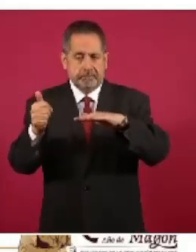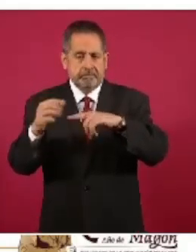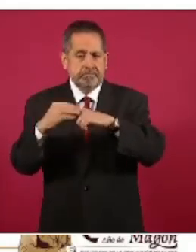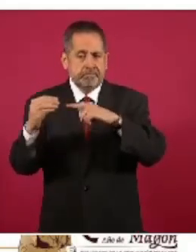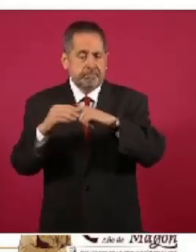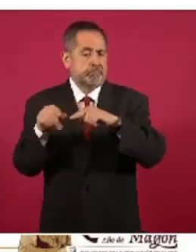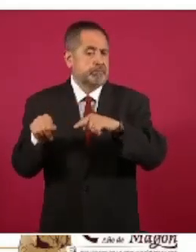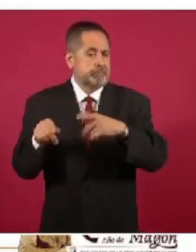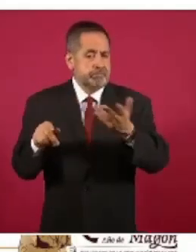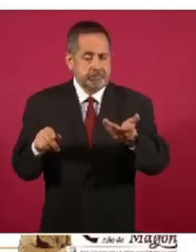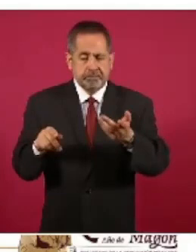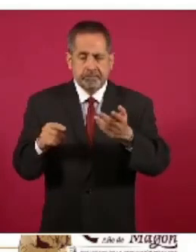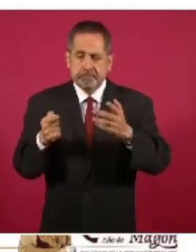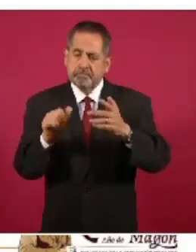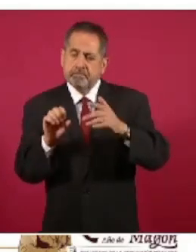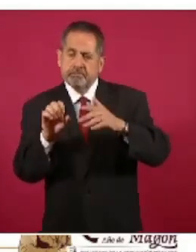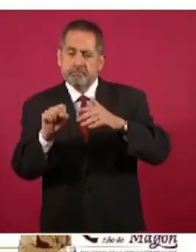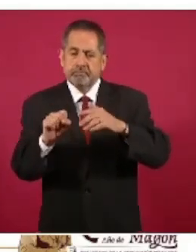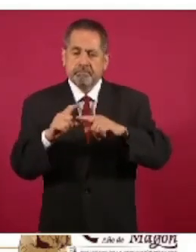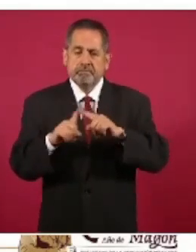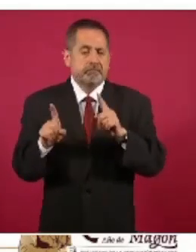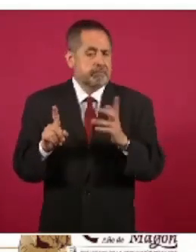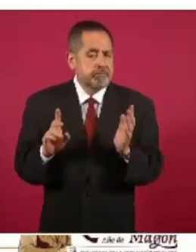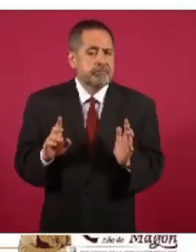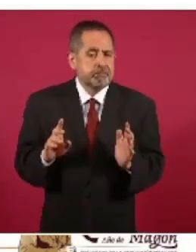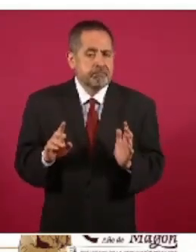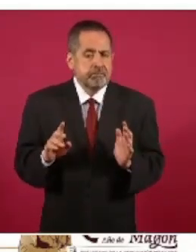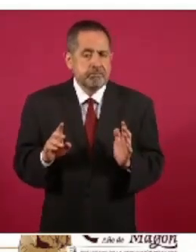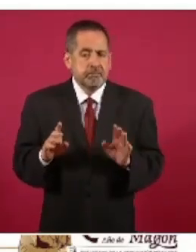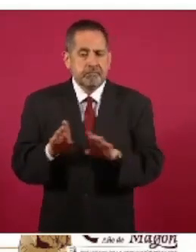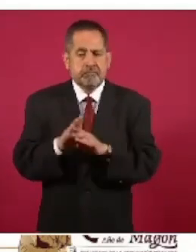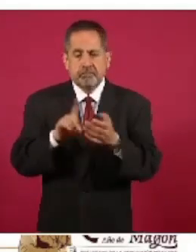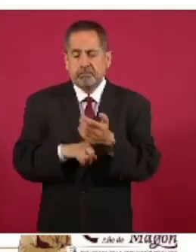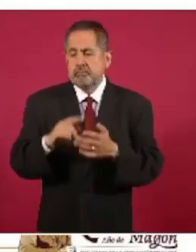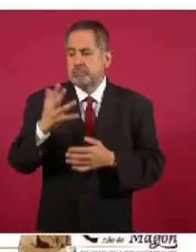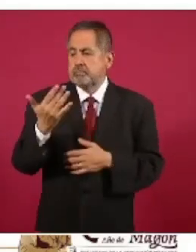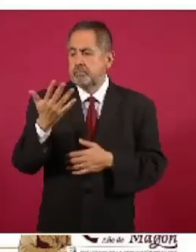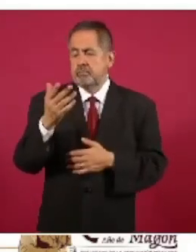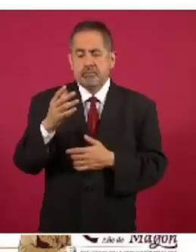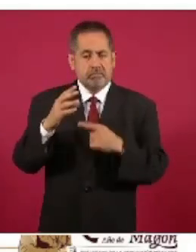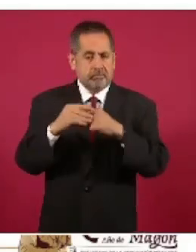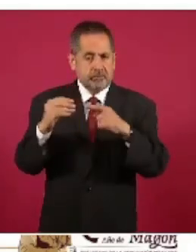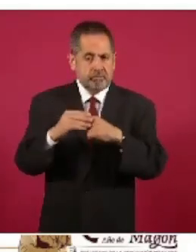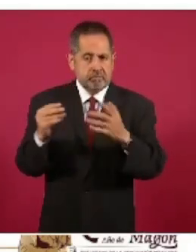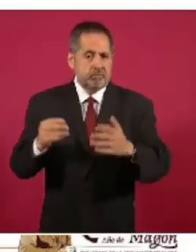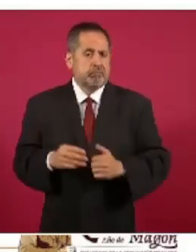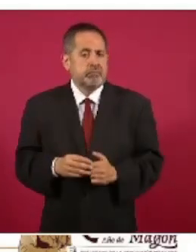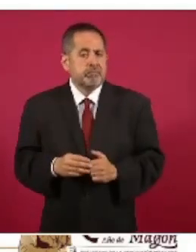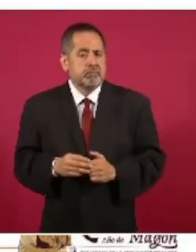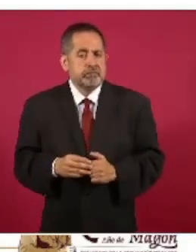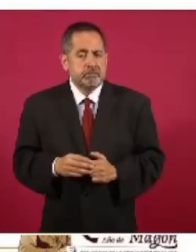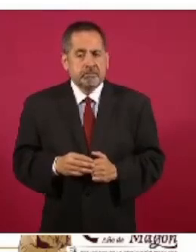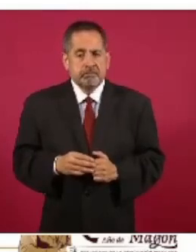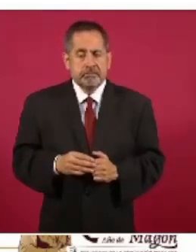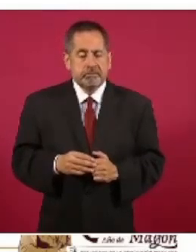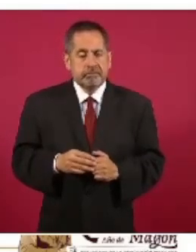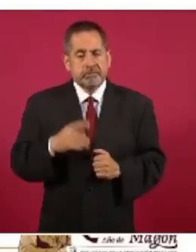centavos, una diferencia poquito arriba de los 50 centavos. hacia la baja.